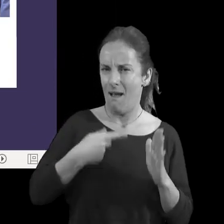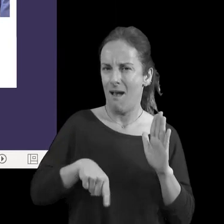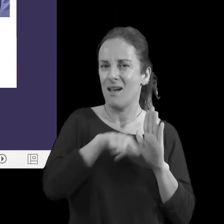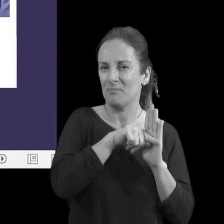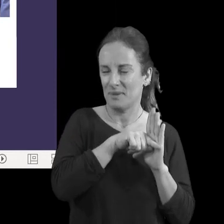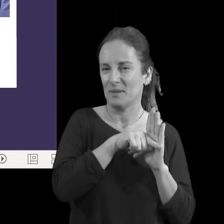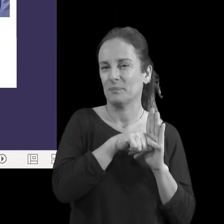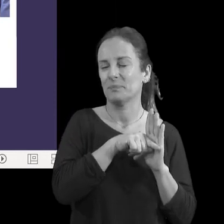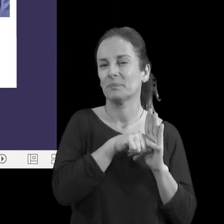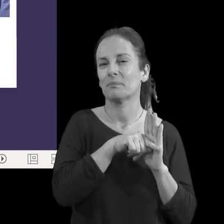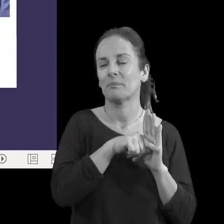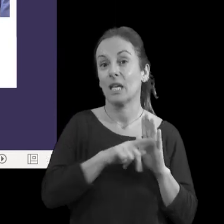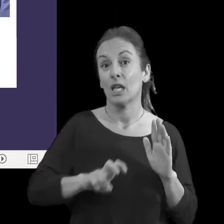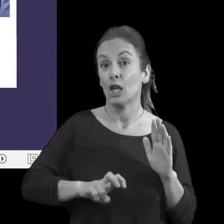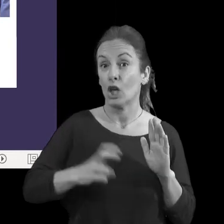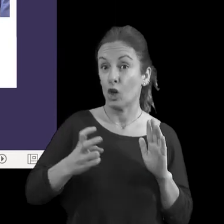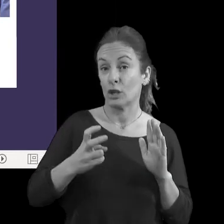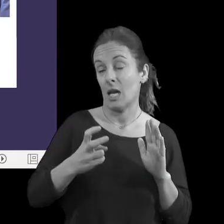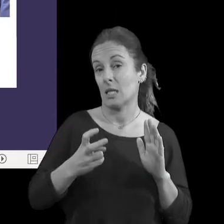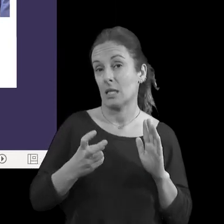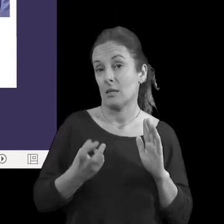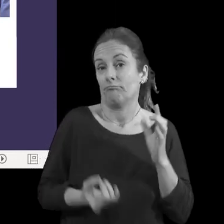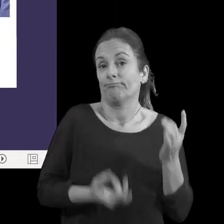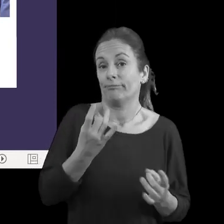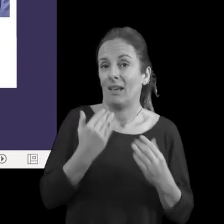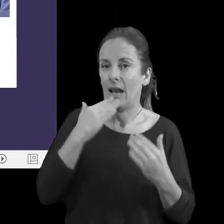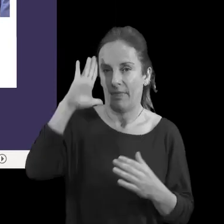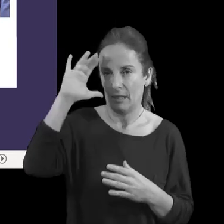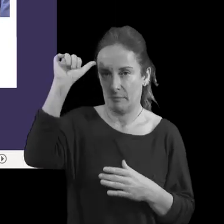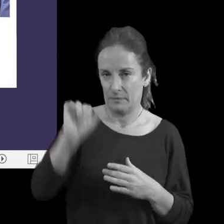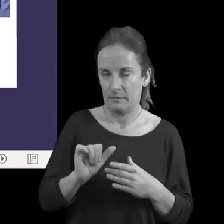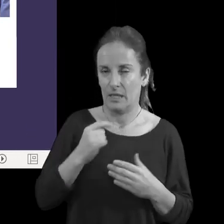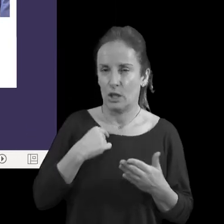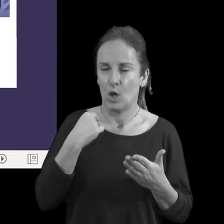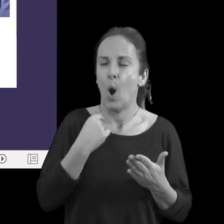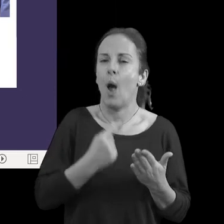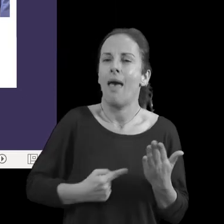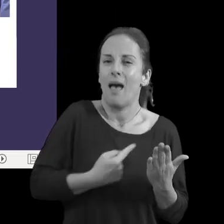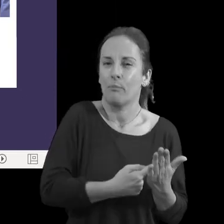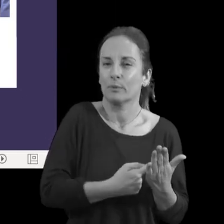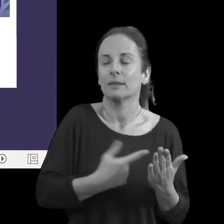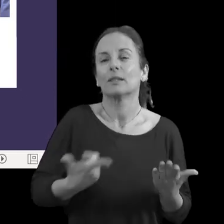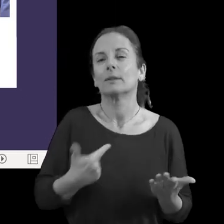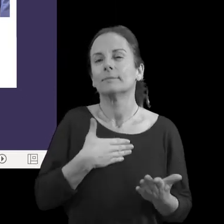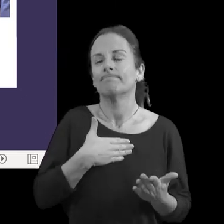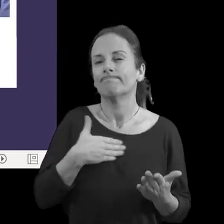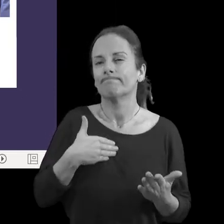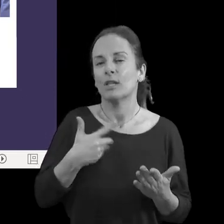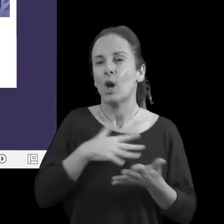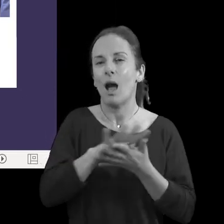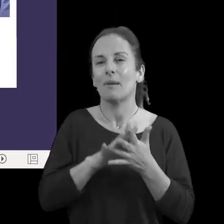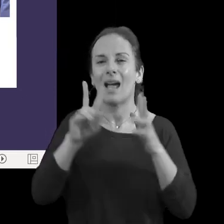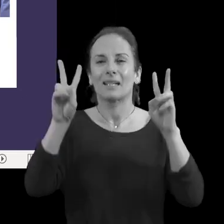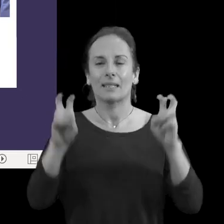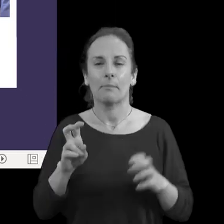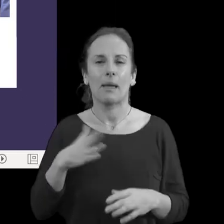nos contaras tú y algunas otras han ido surgiendo en tu conversación. Y me gustaría eso, hablar un poco de maternidad, del